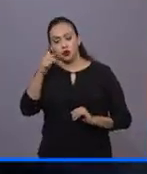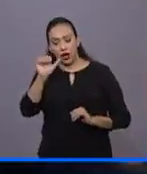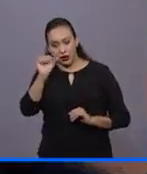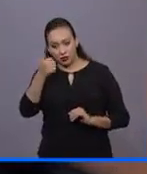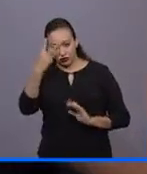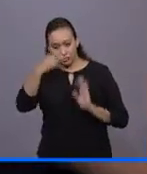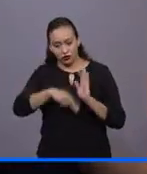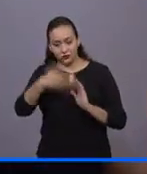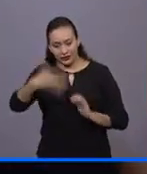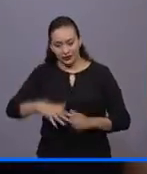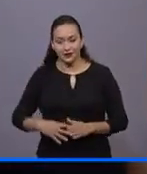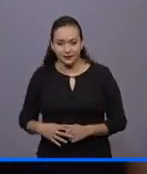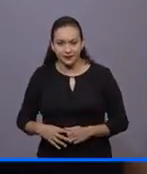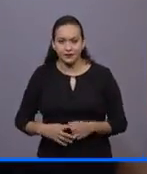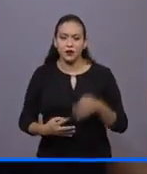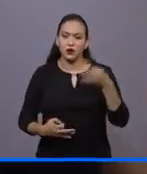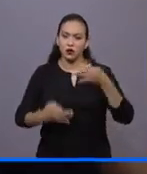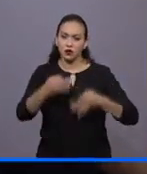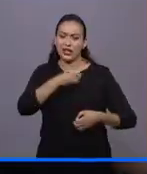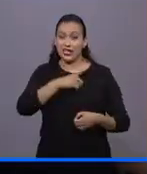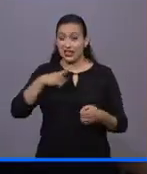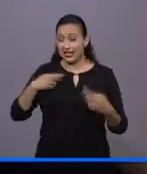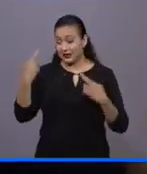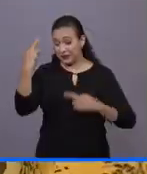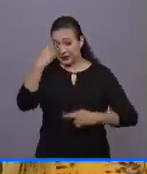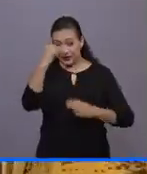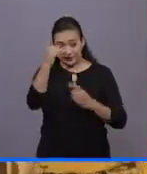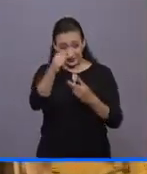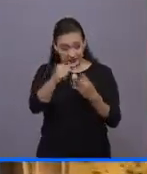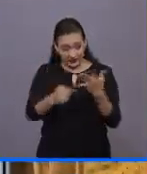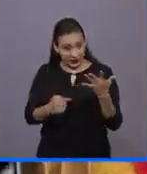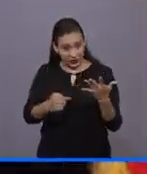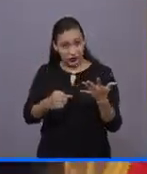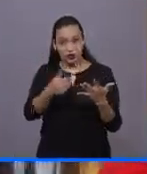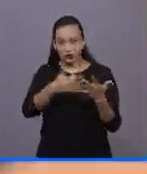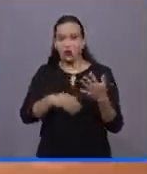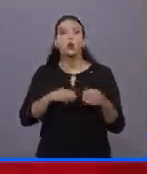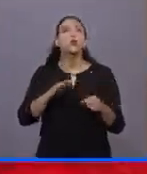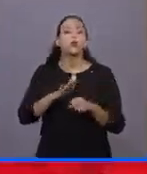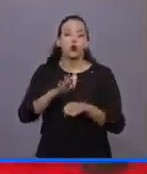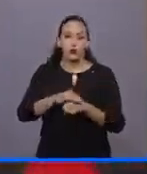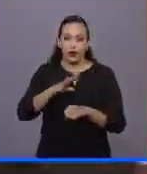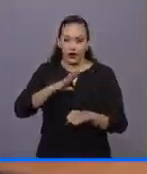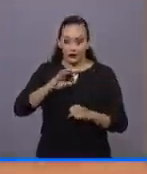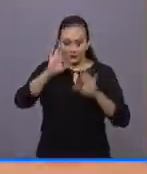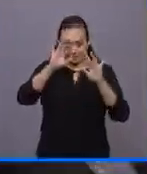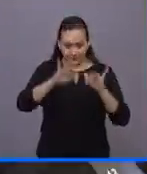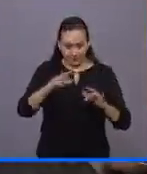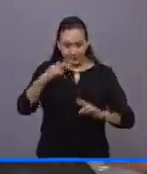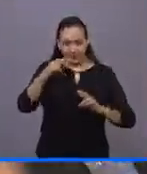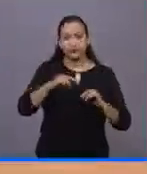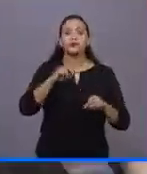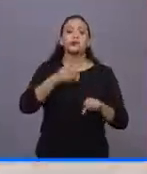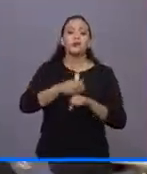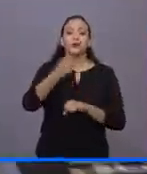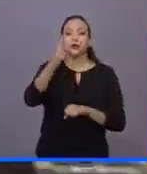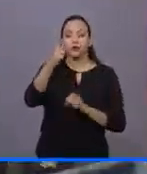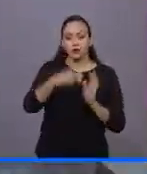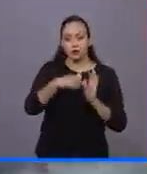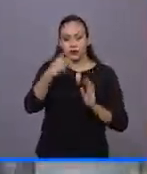Los tribunales colegiados deberán resolver estos asuntos atendiendo lo previsto en el Acuerdo General Plenario